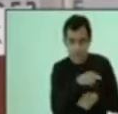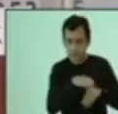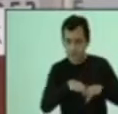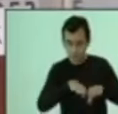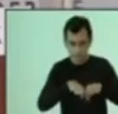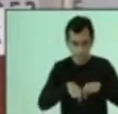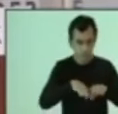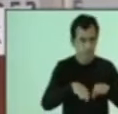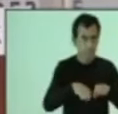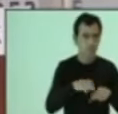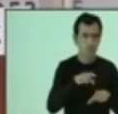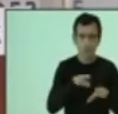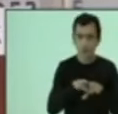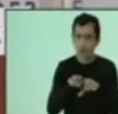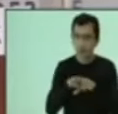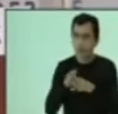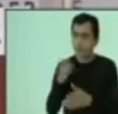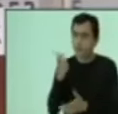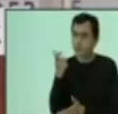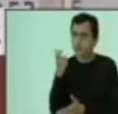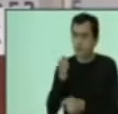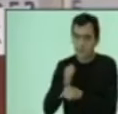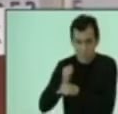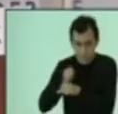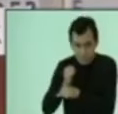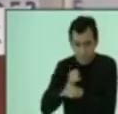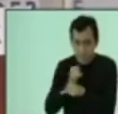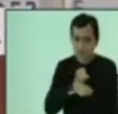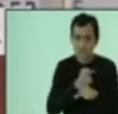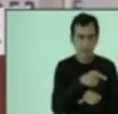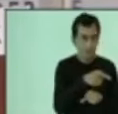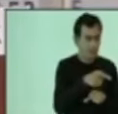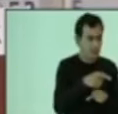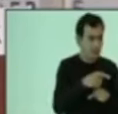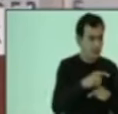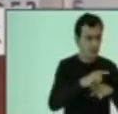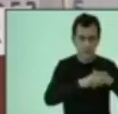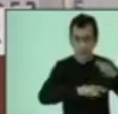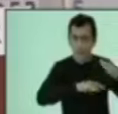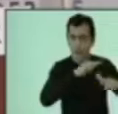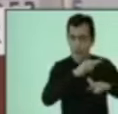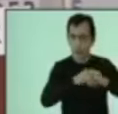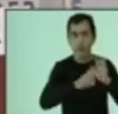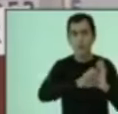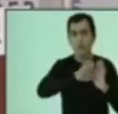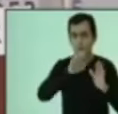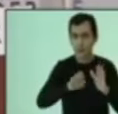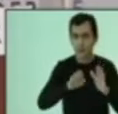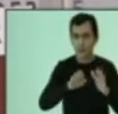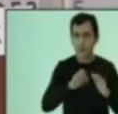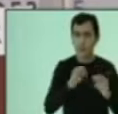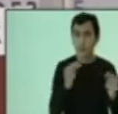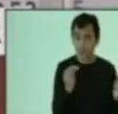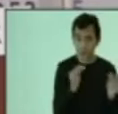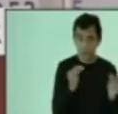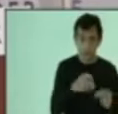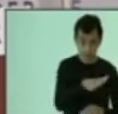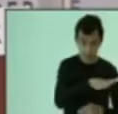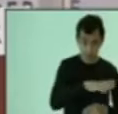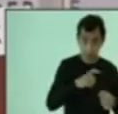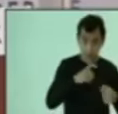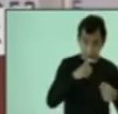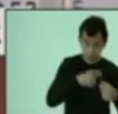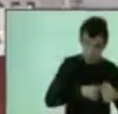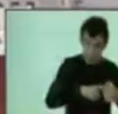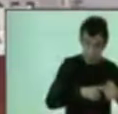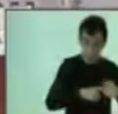la gestión de una feria del emprendimiento, que no necesariamente necesitamos estar dentro de un gobierno para hacerlo.